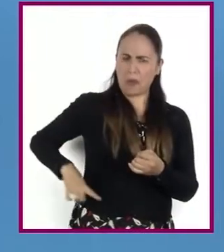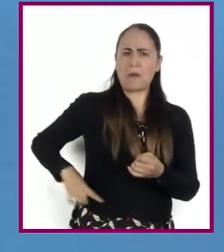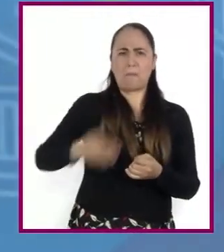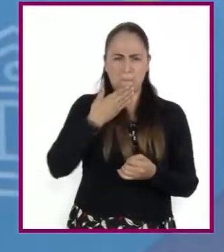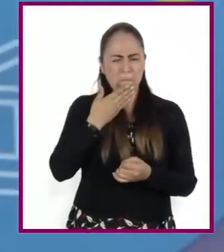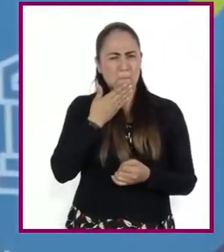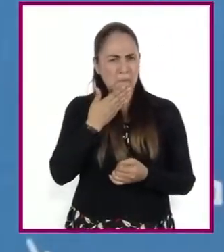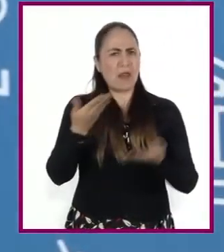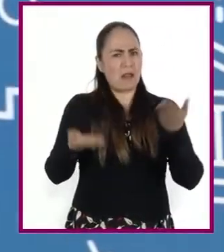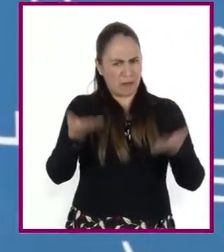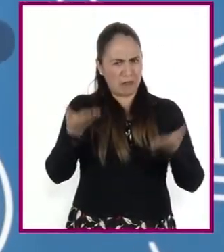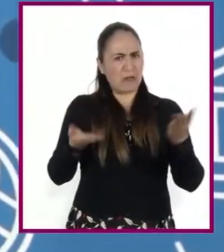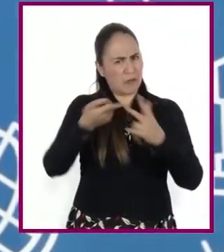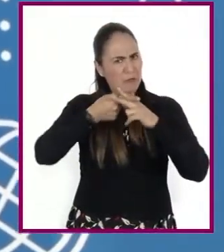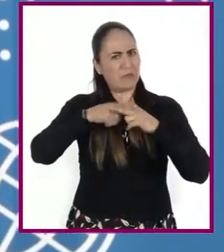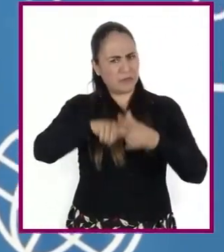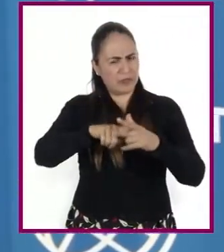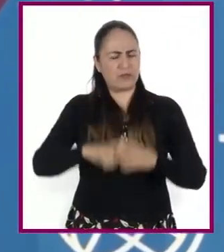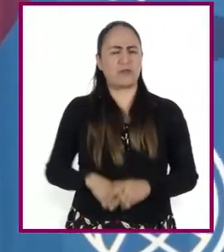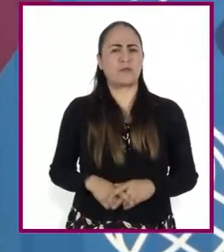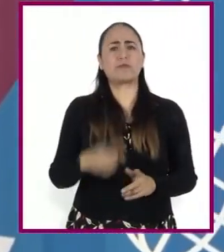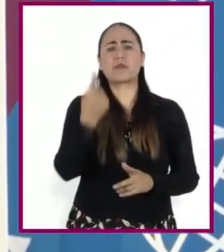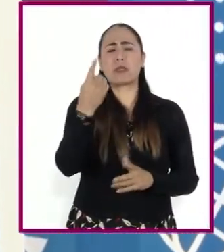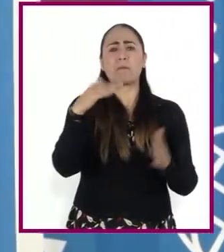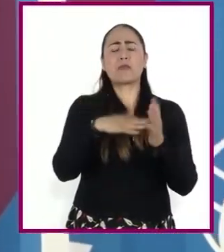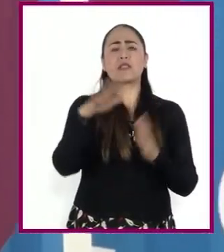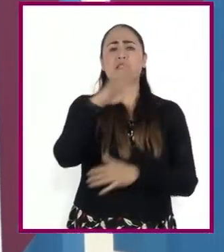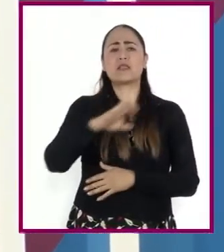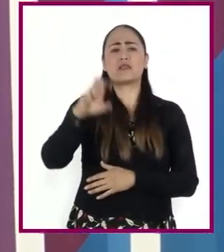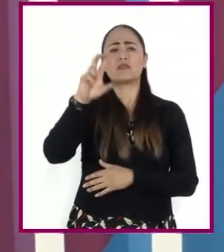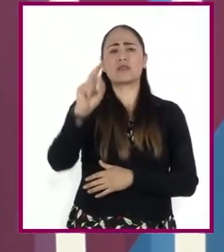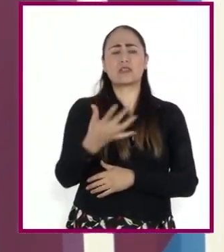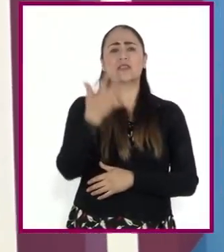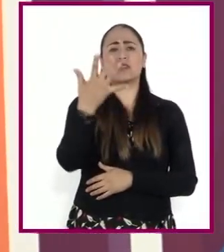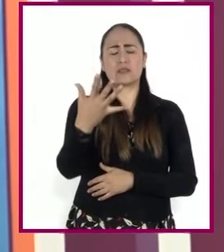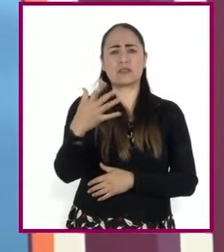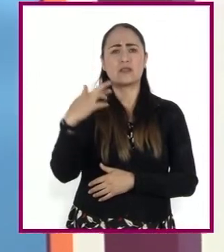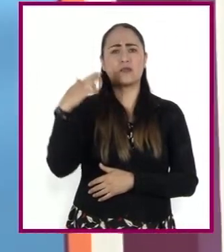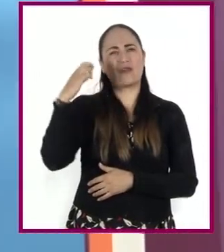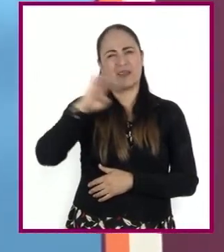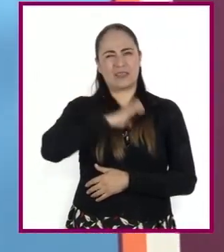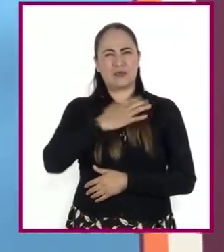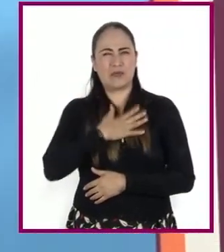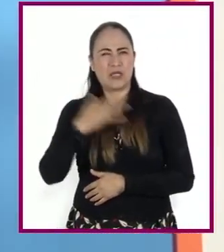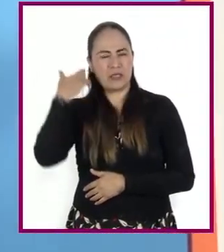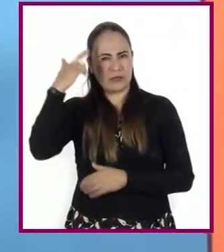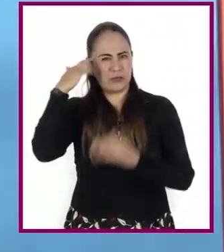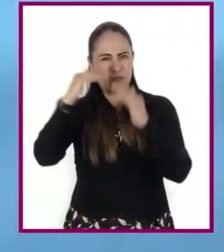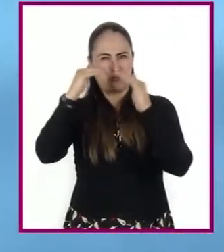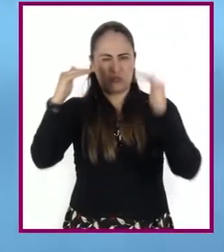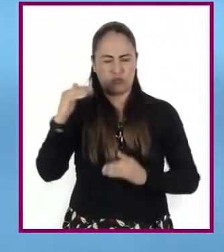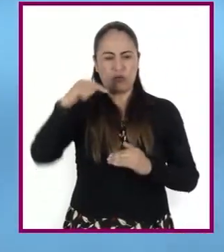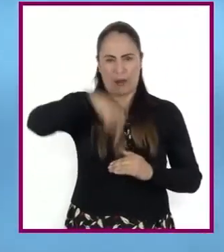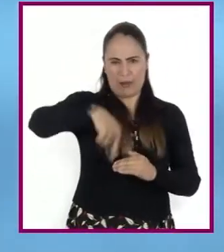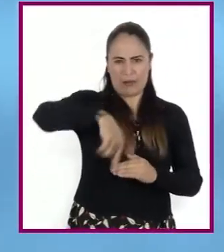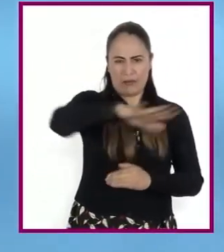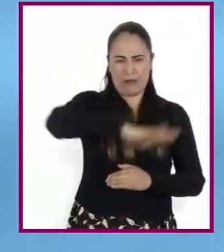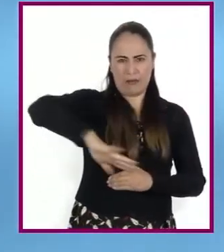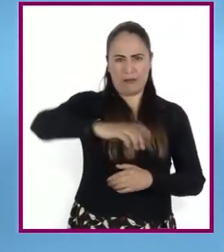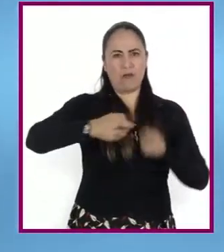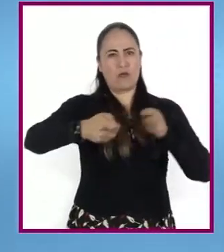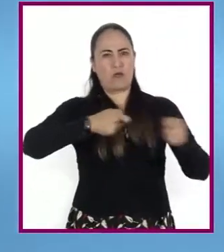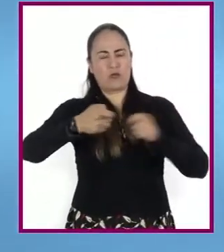corrupción. Mucho mejor fue el desempeño de la segunda audiencia, que bajo la presidencia de Sebastián Ramírez de Funleal,